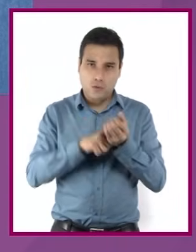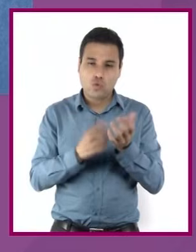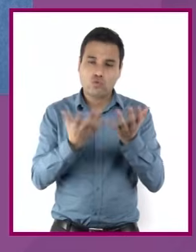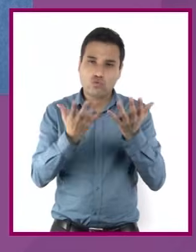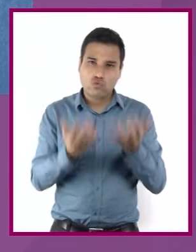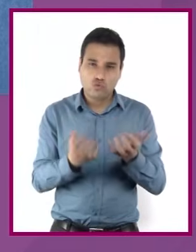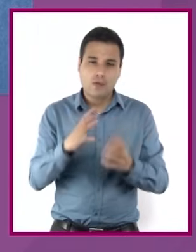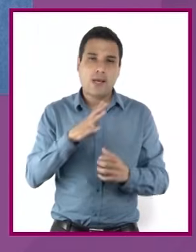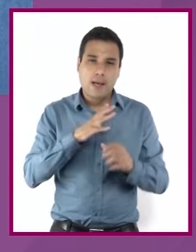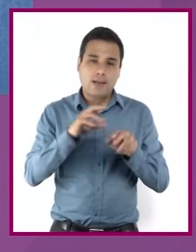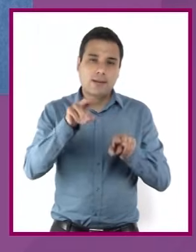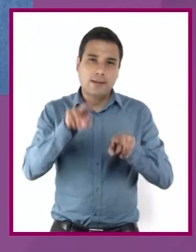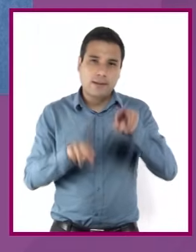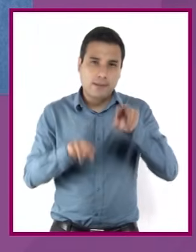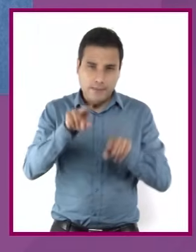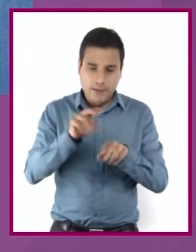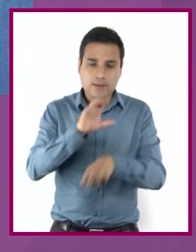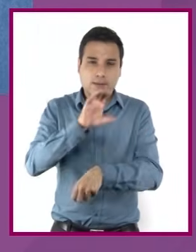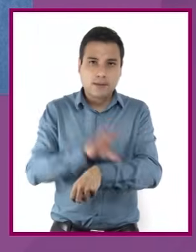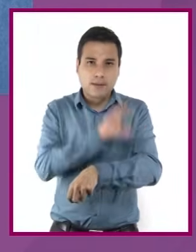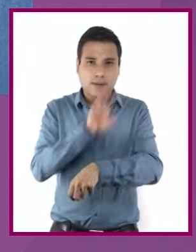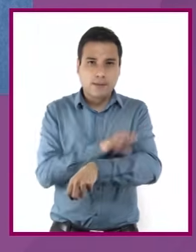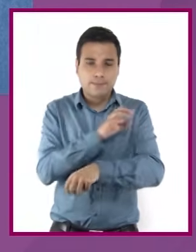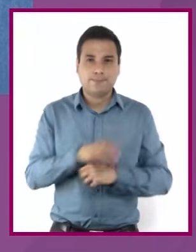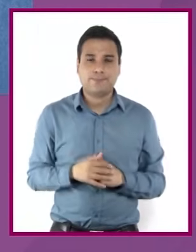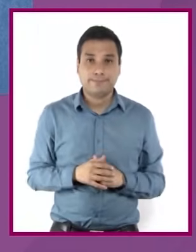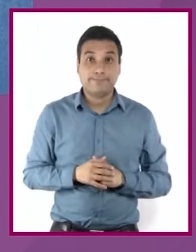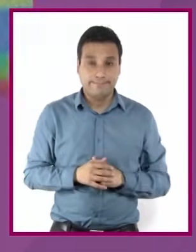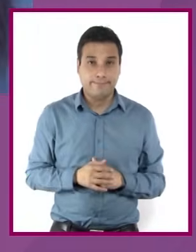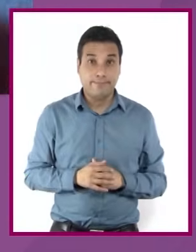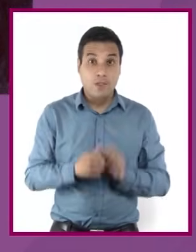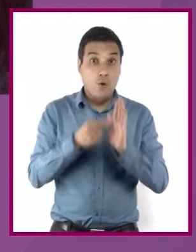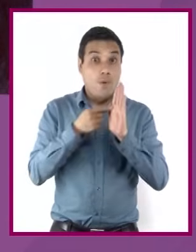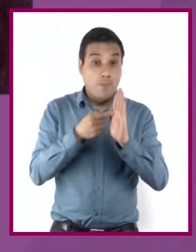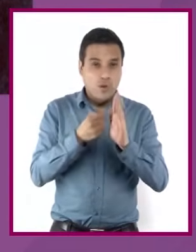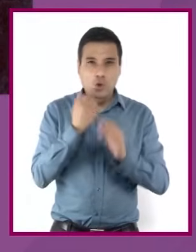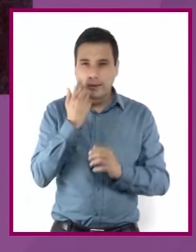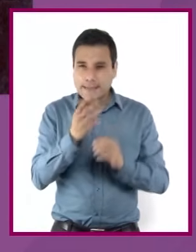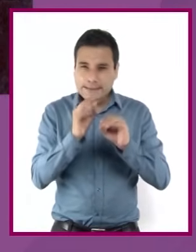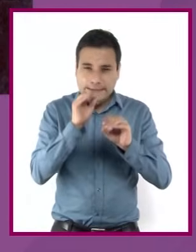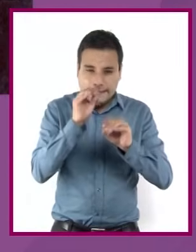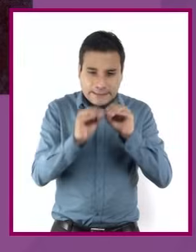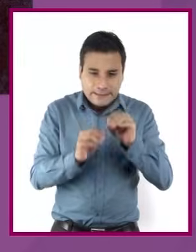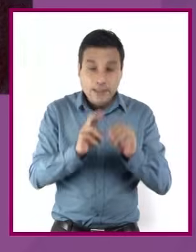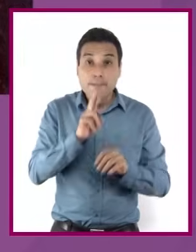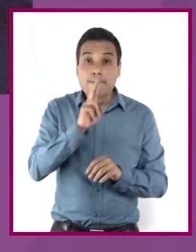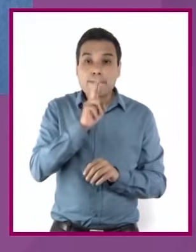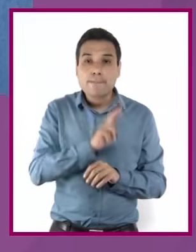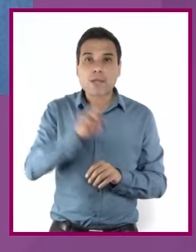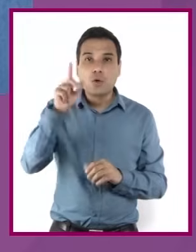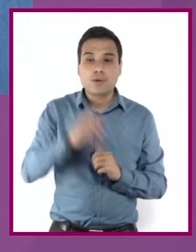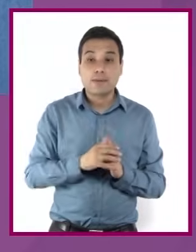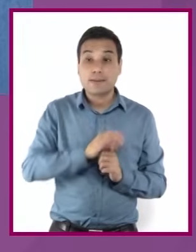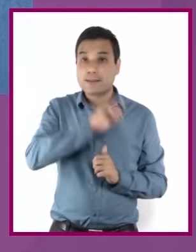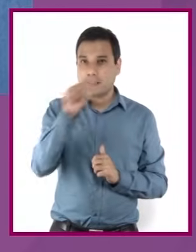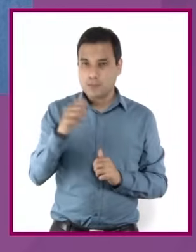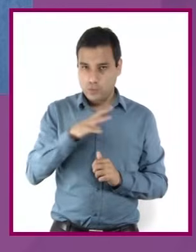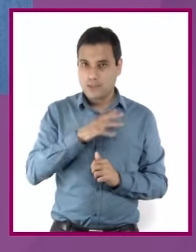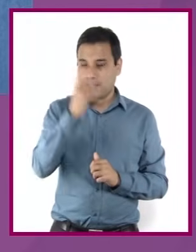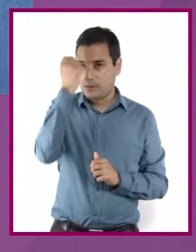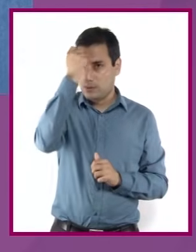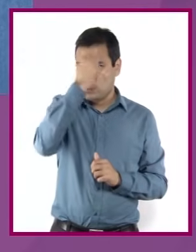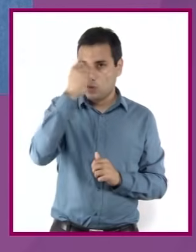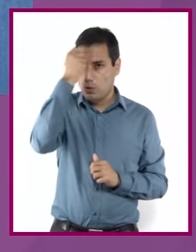de energía. Fueron precisamente los intentos por mejorar el modelo de Bohr los que llevaron al desarrollo de la teoría atómica